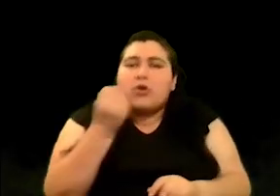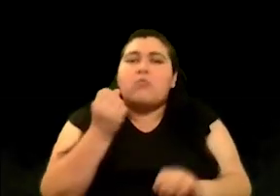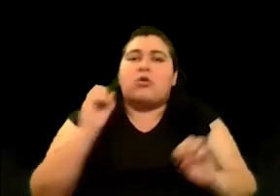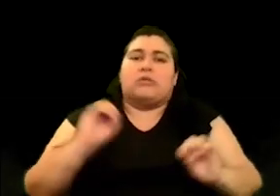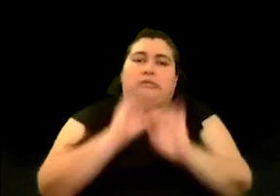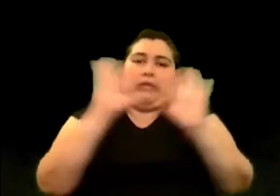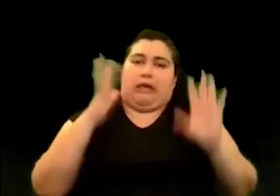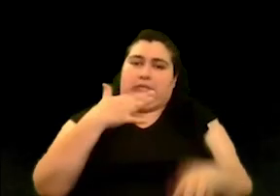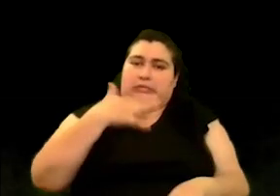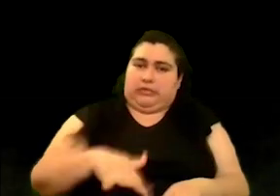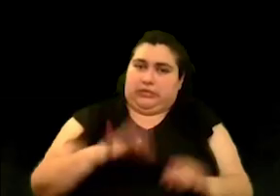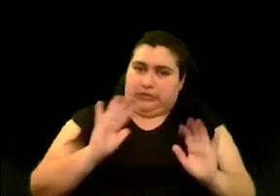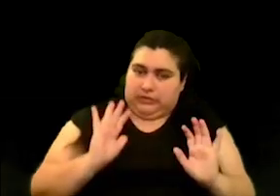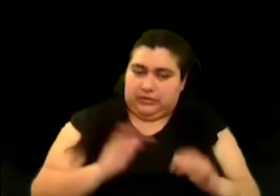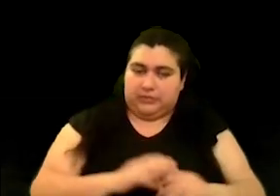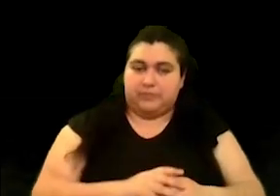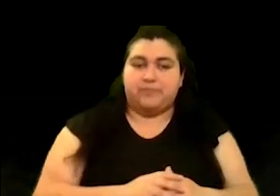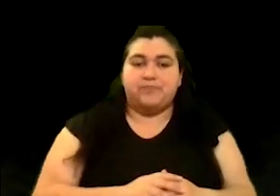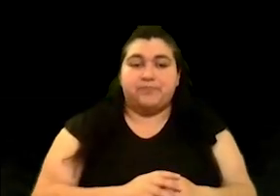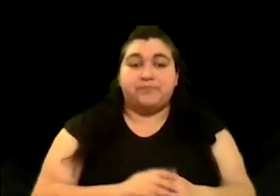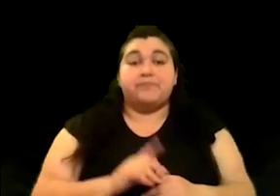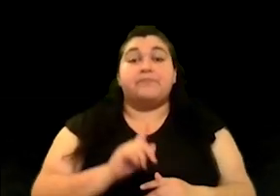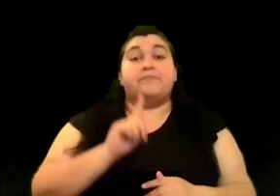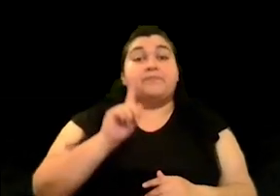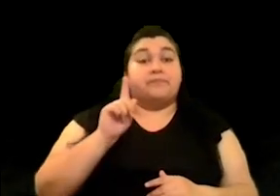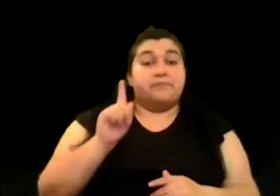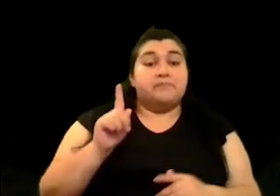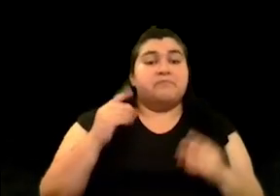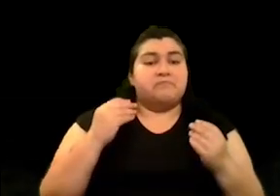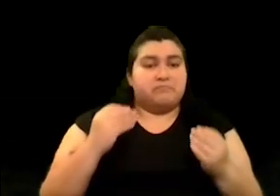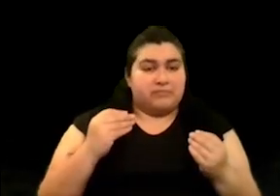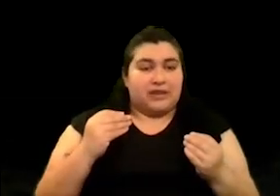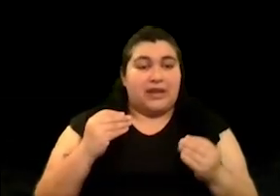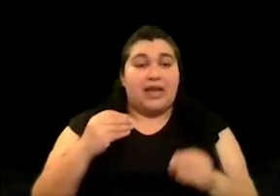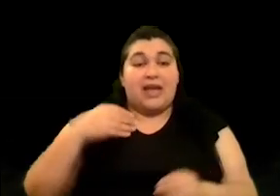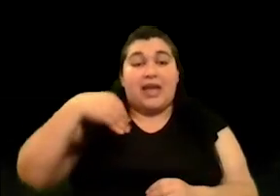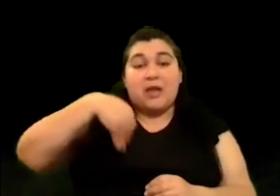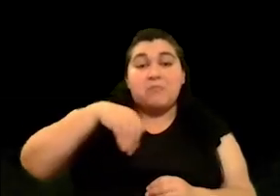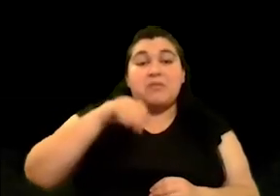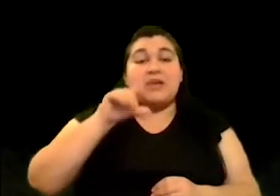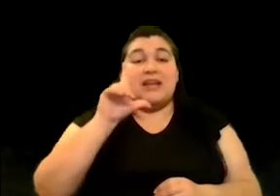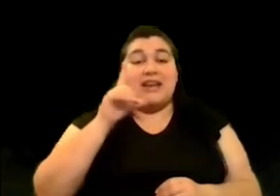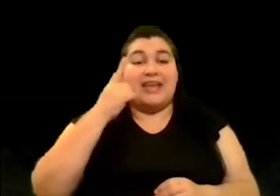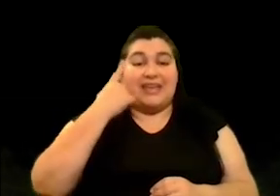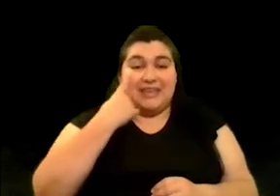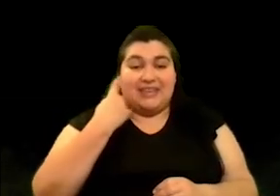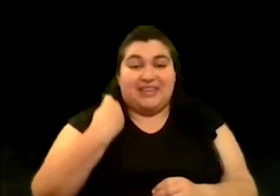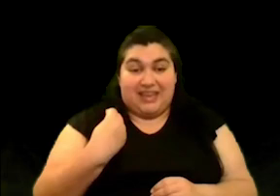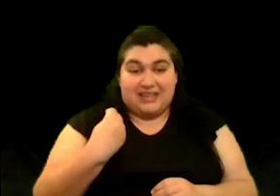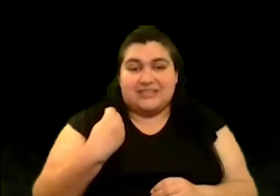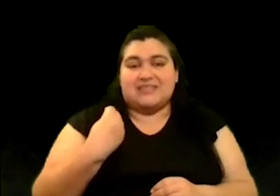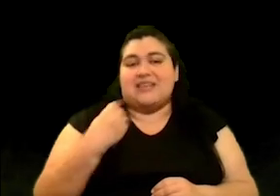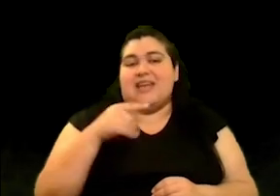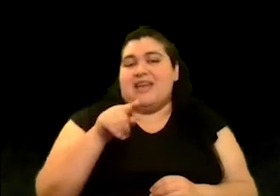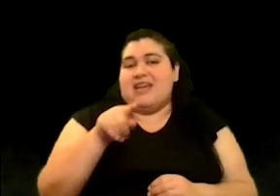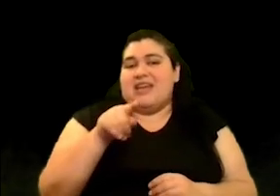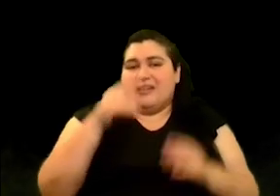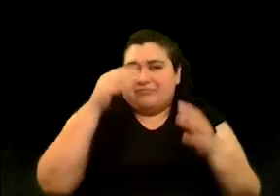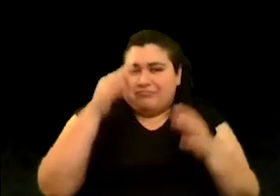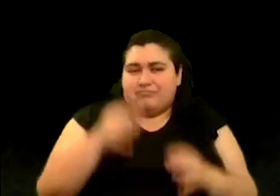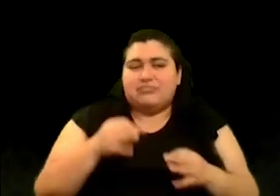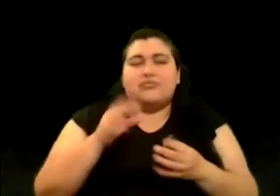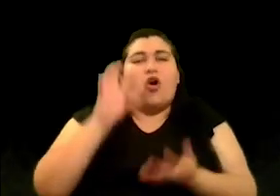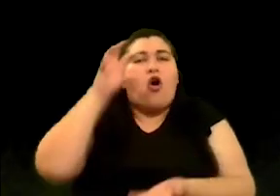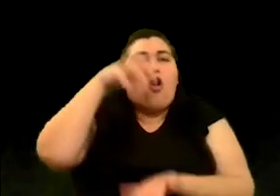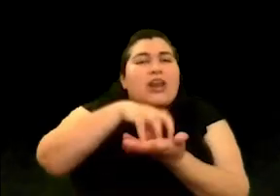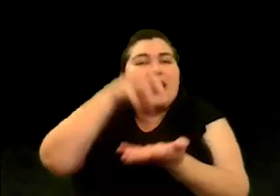De vuelta, nos traemos de vuelta, colamos por la ventana el MLI, este soft law, este impulso de los organismos internacionales que